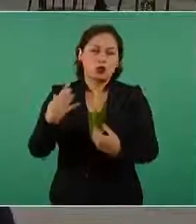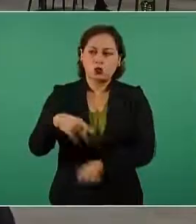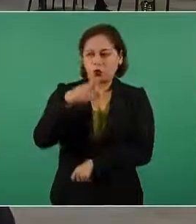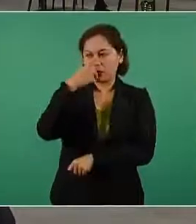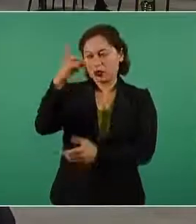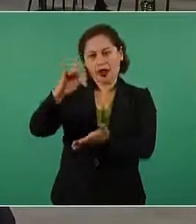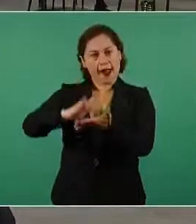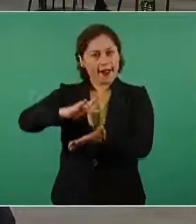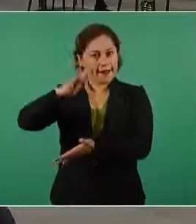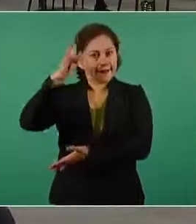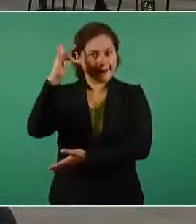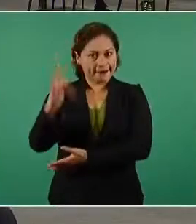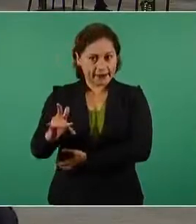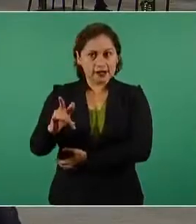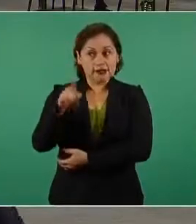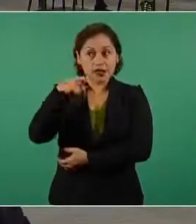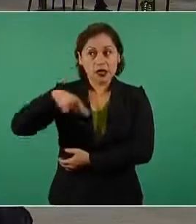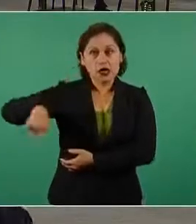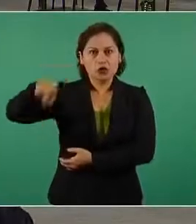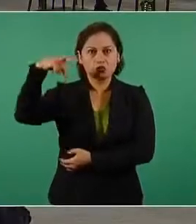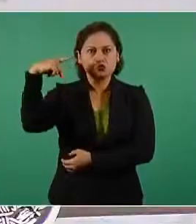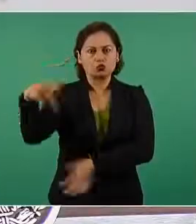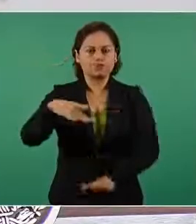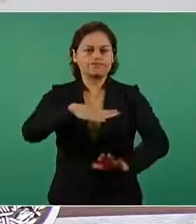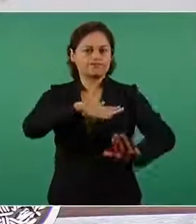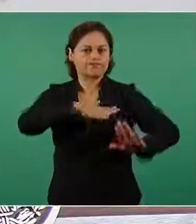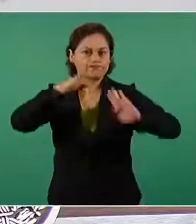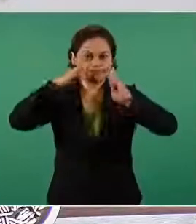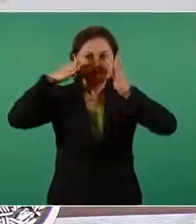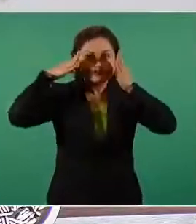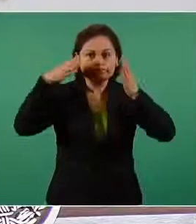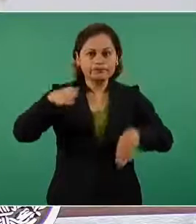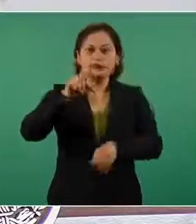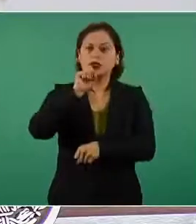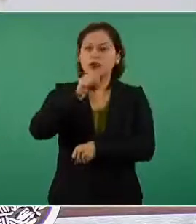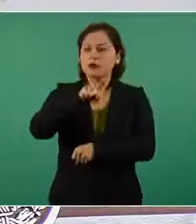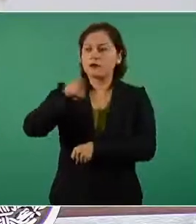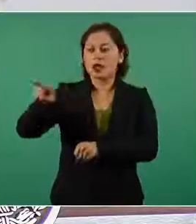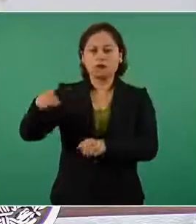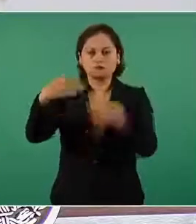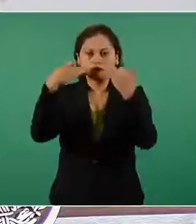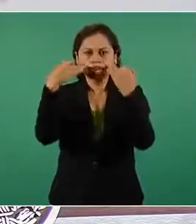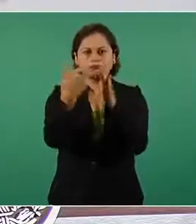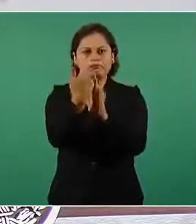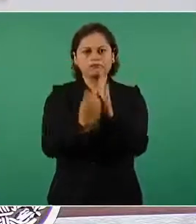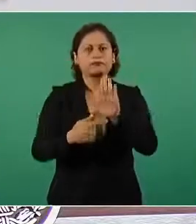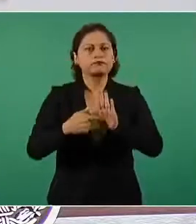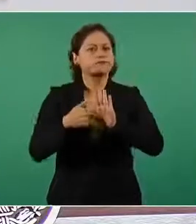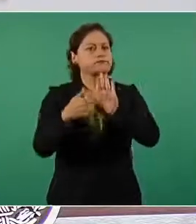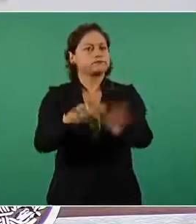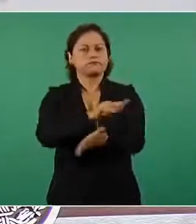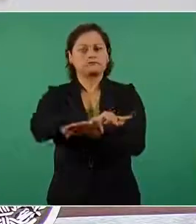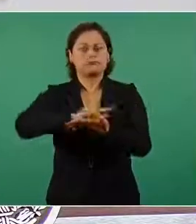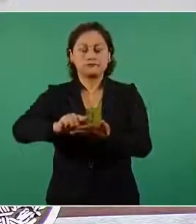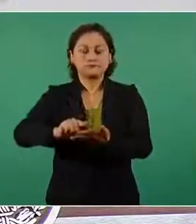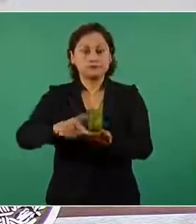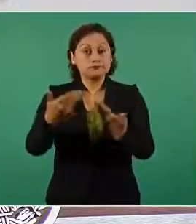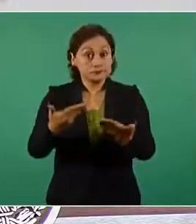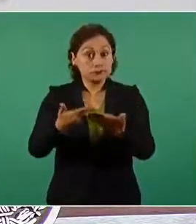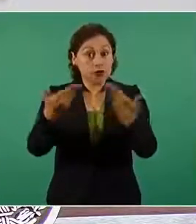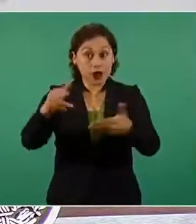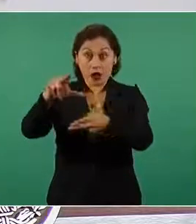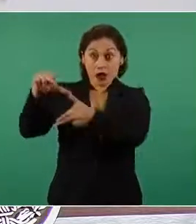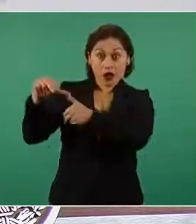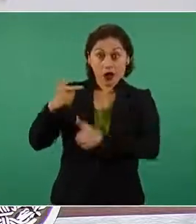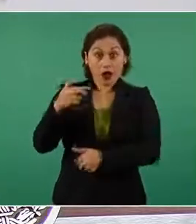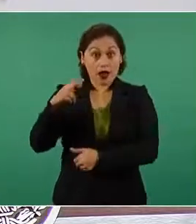el compromiso y por la transparencia con la que están trabajando en los estados. En este caso de Grace, resaltar el